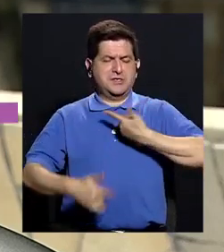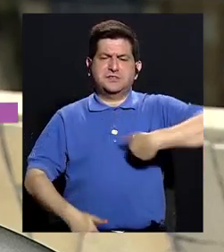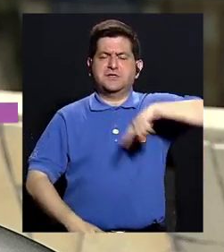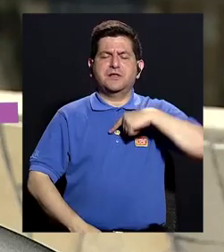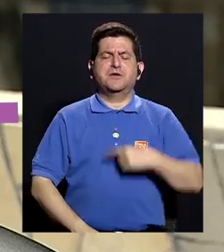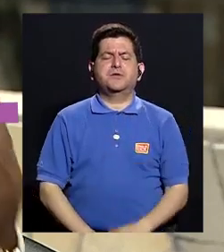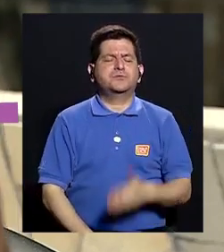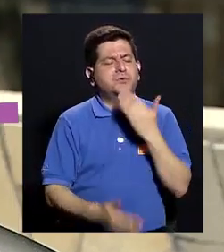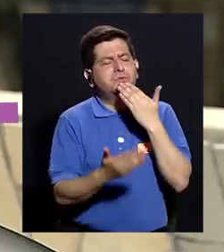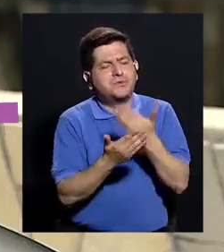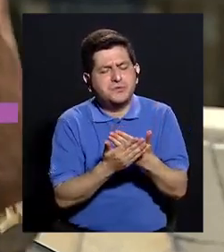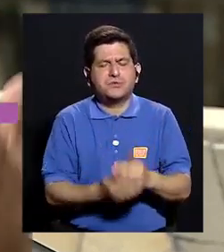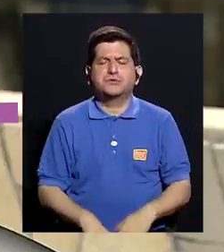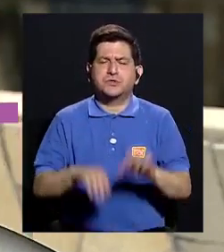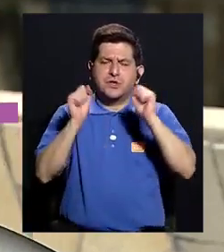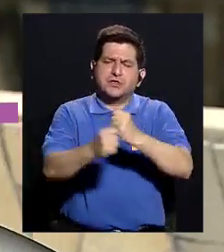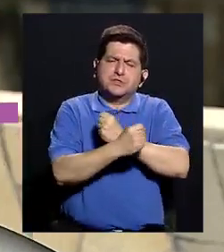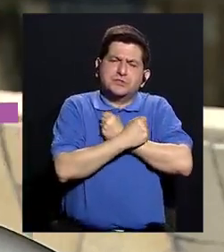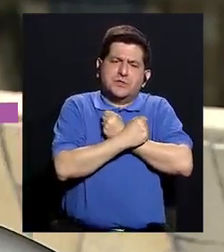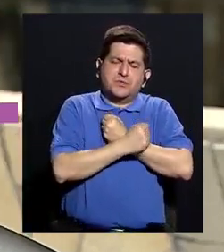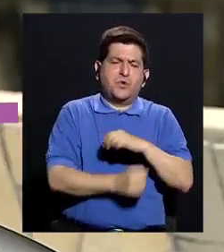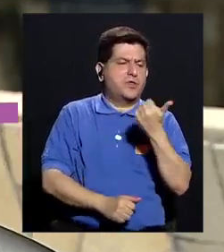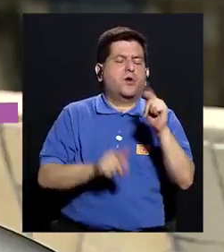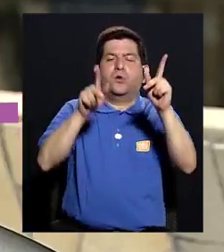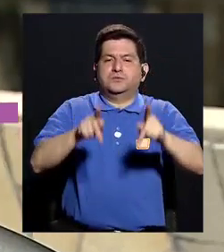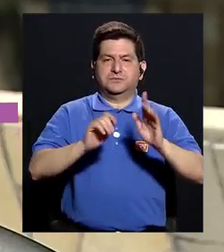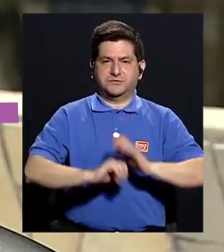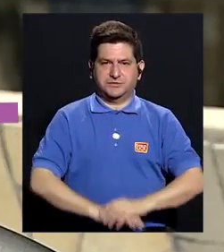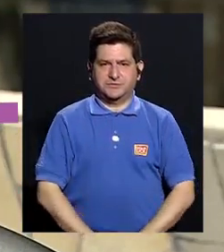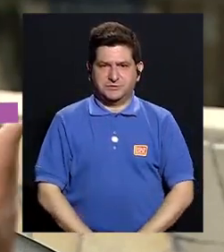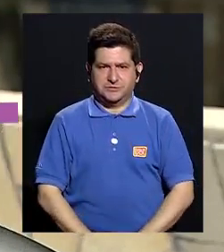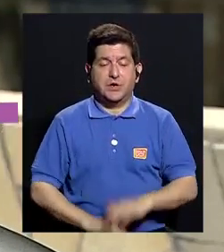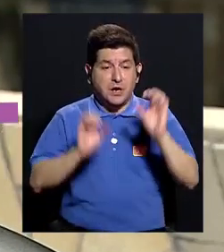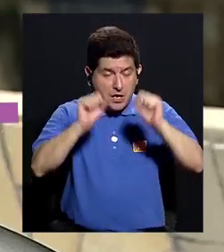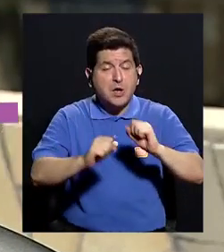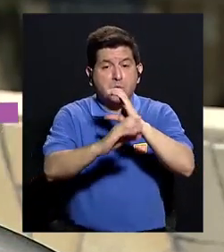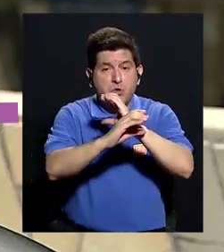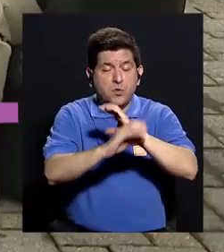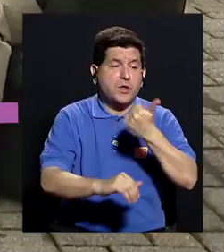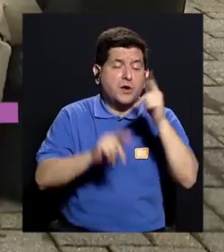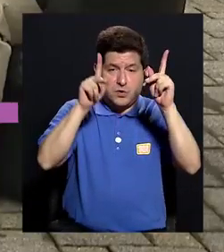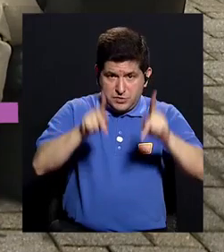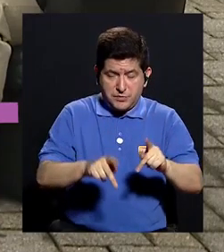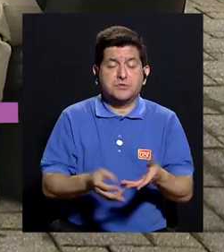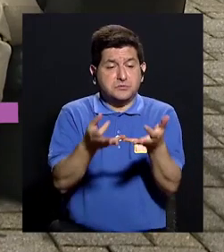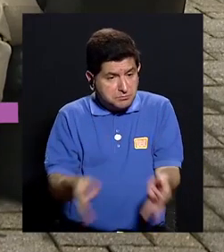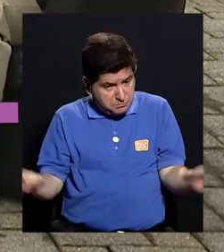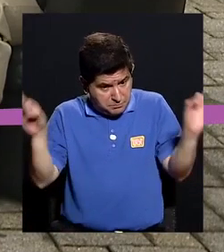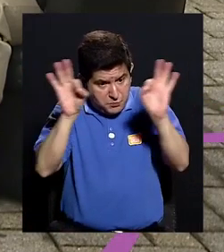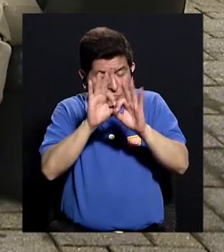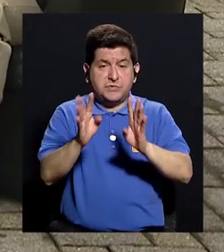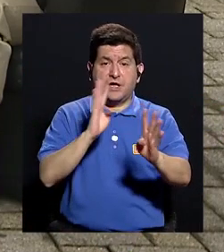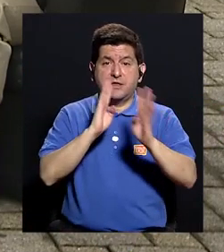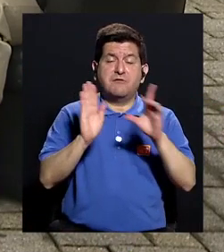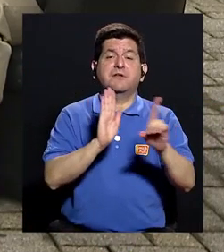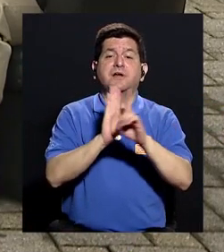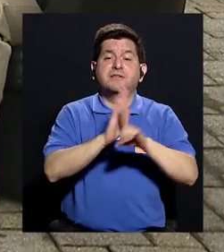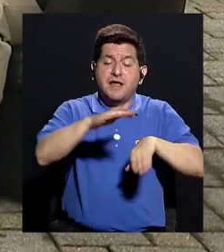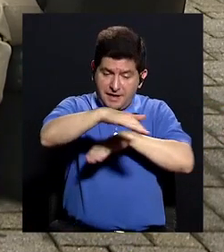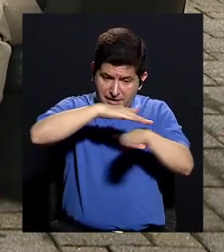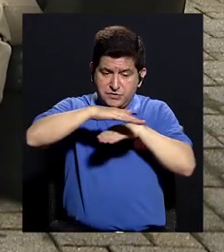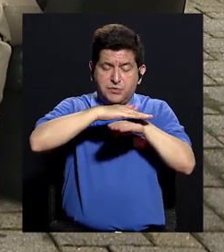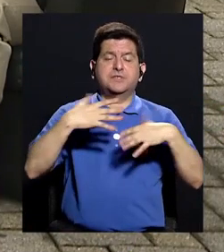que somos amables, queribles, deseables por alguien, cuidables. Son fundamentales. Y hablamos de que